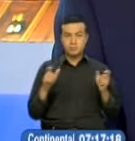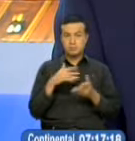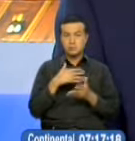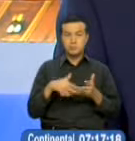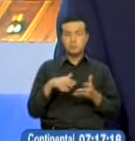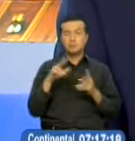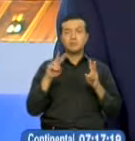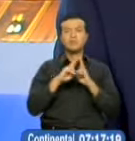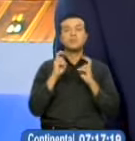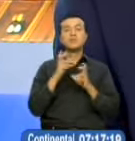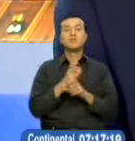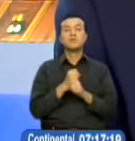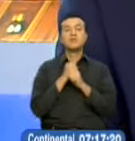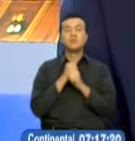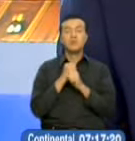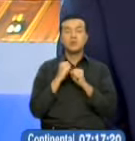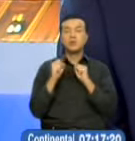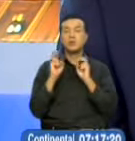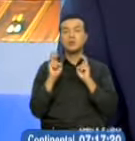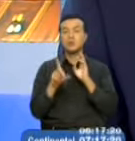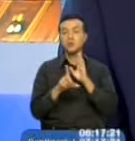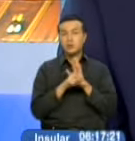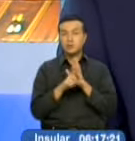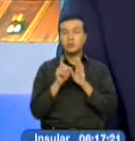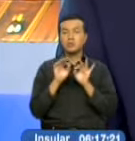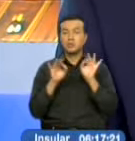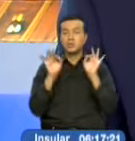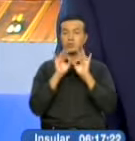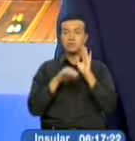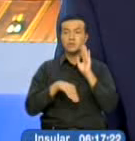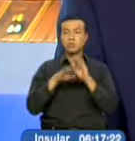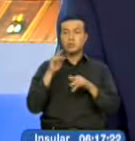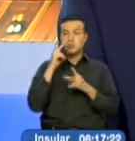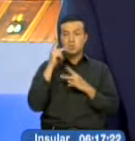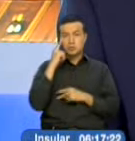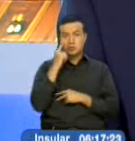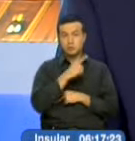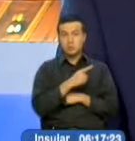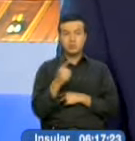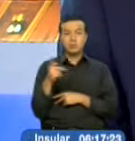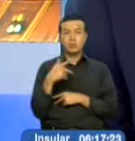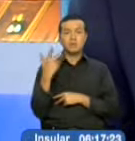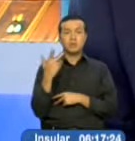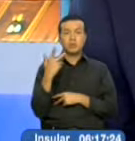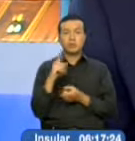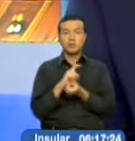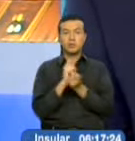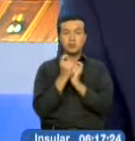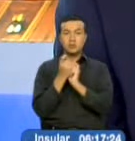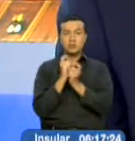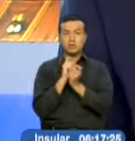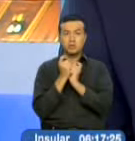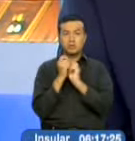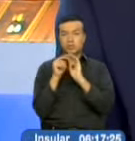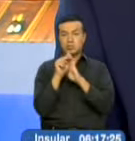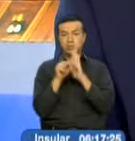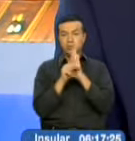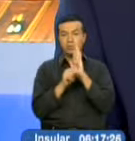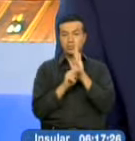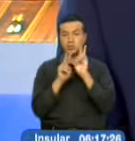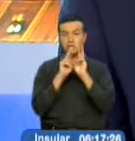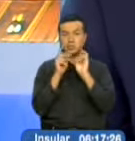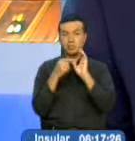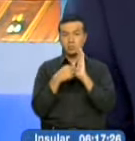el tema de la seguridad jurídica y fundamentalmente en aquello que tiene que ver con el cambio de las normas